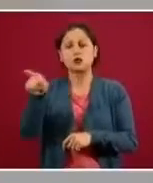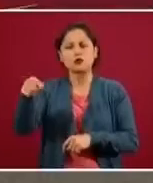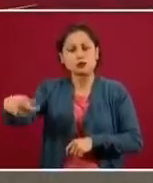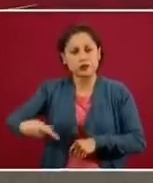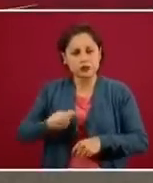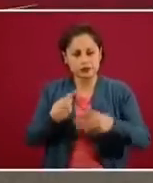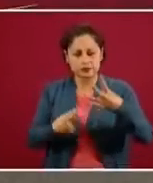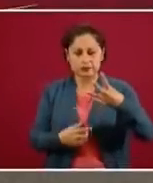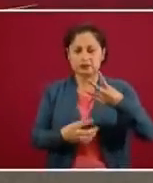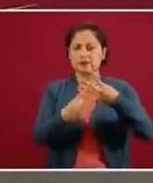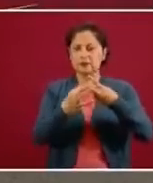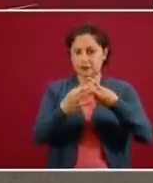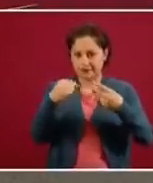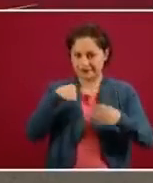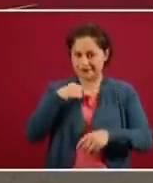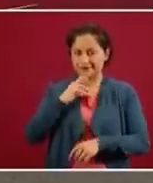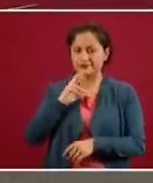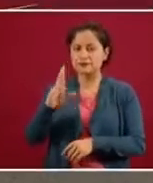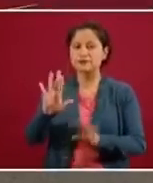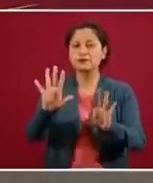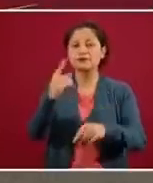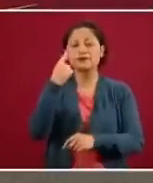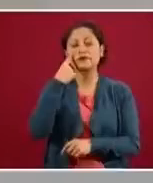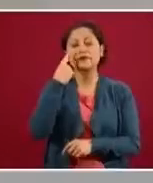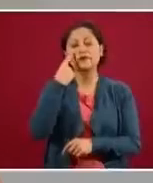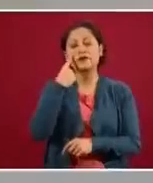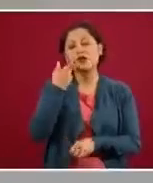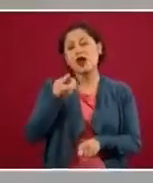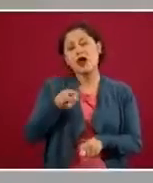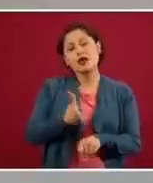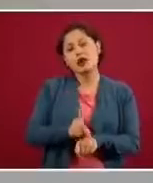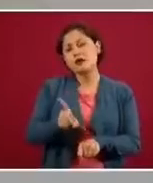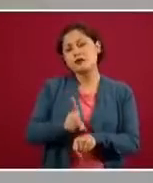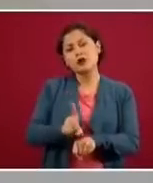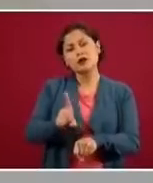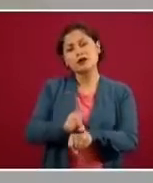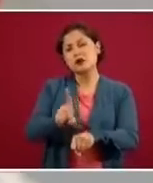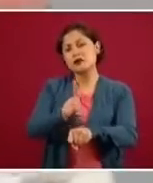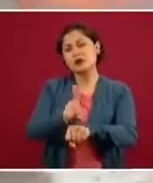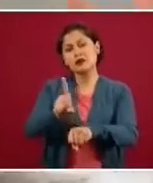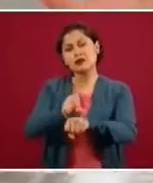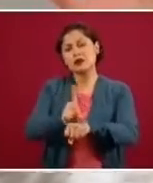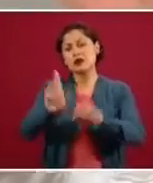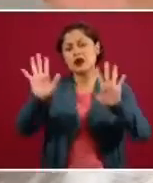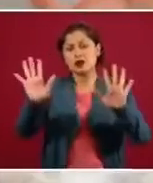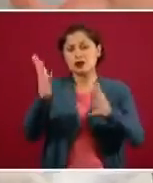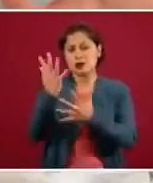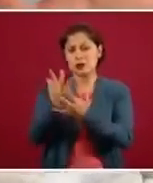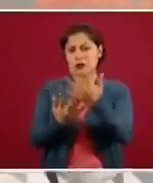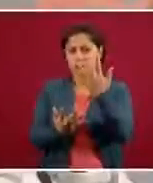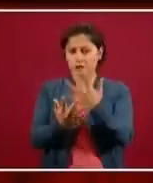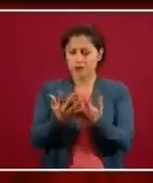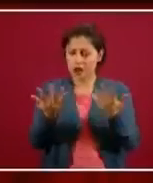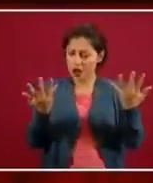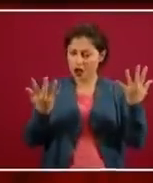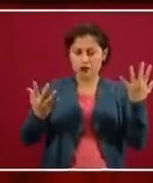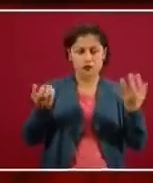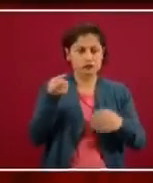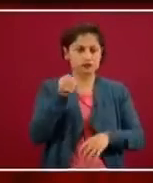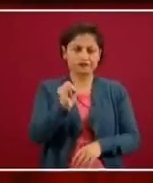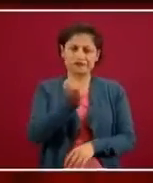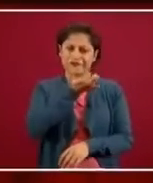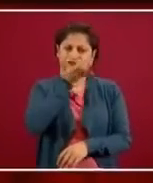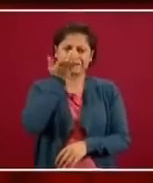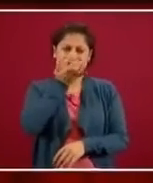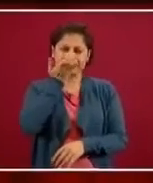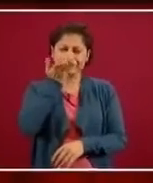observación, es común que en la vida cotidiana uno se le olvide que las manos son un instrumento efectivo de transmisión